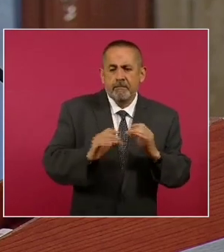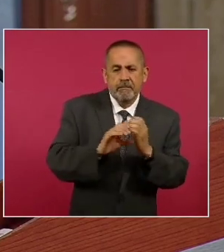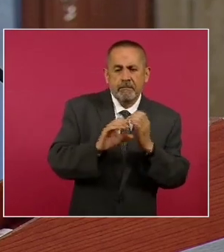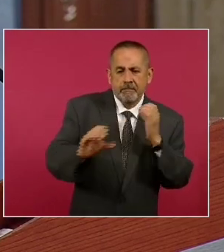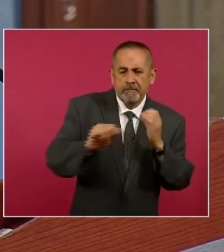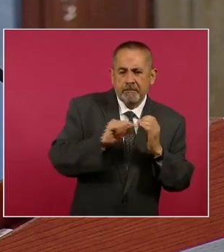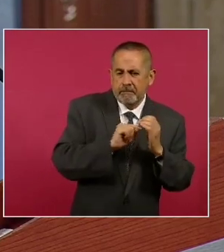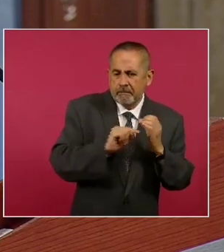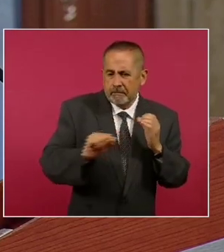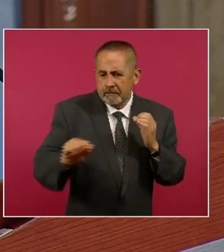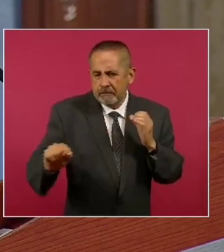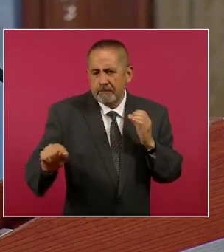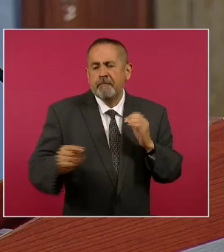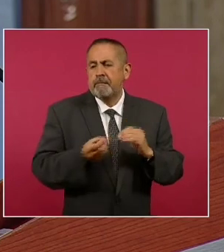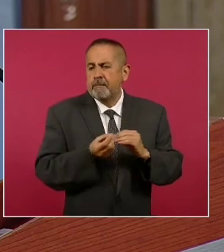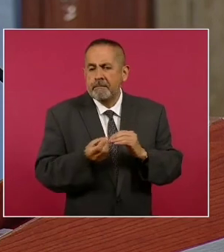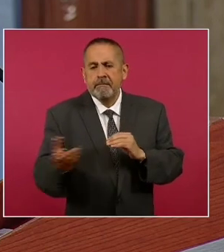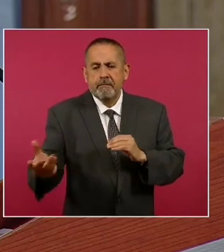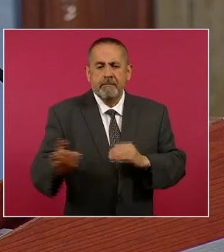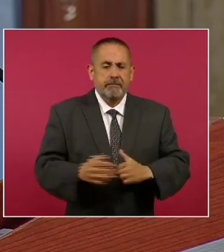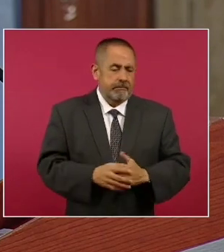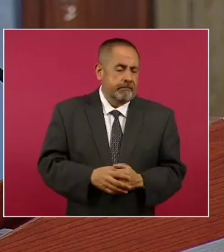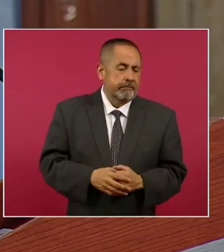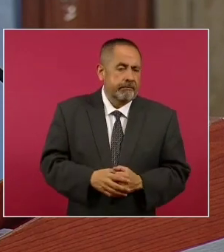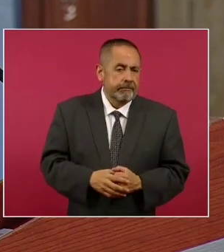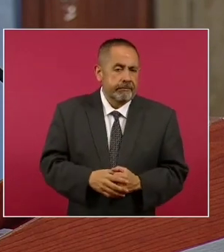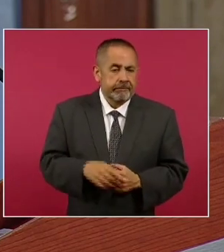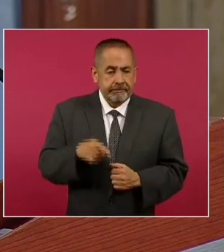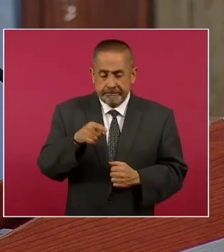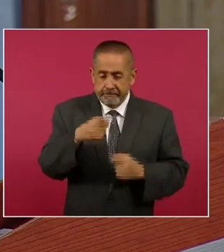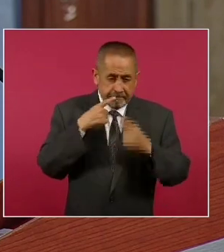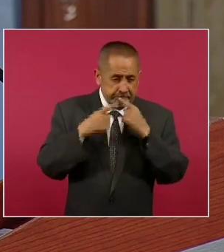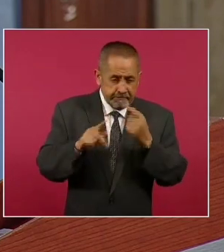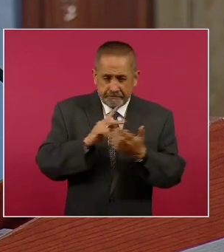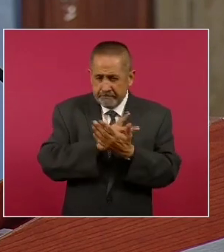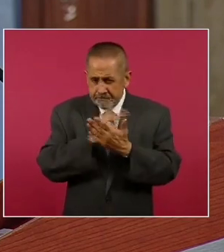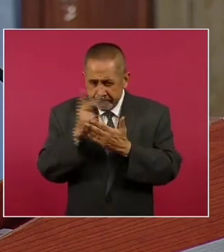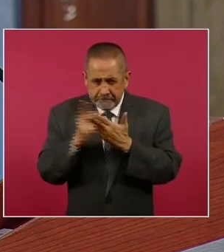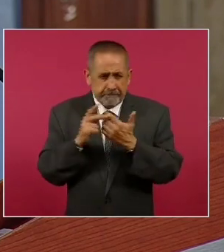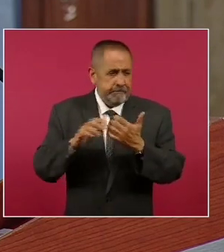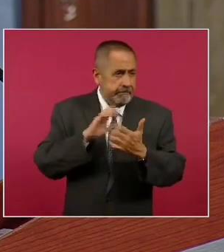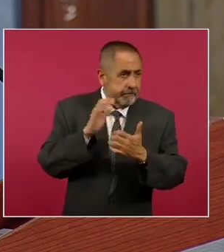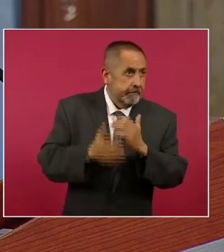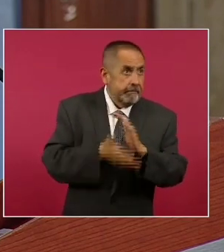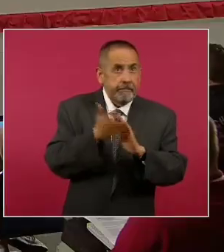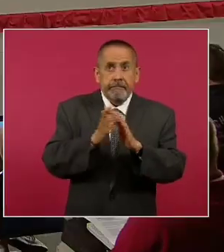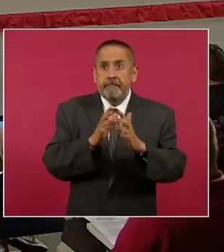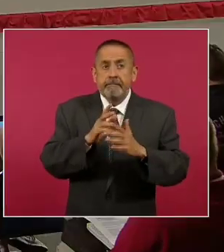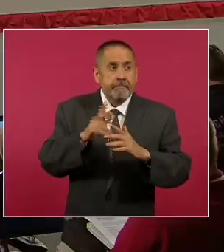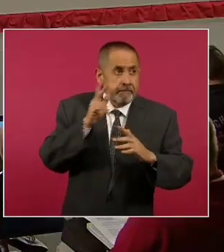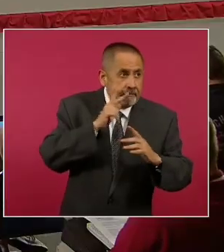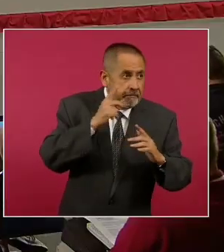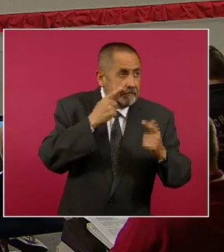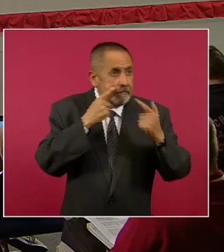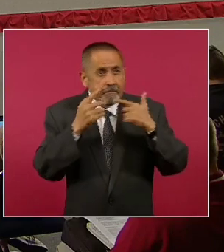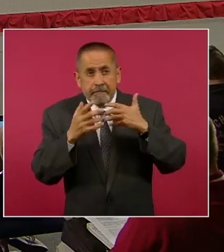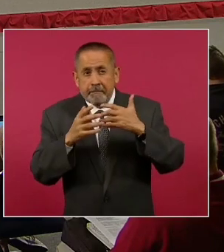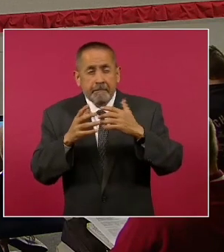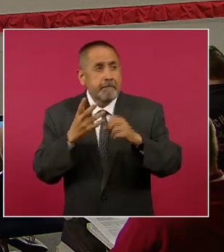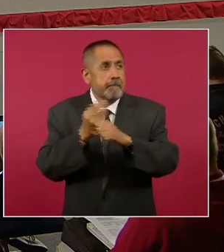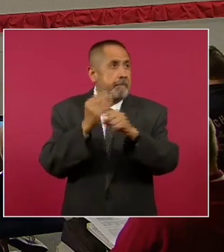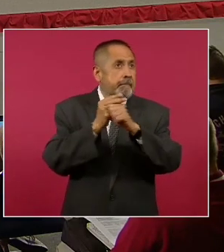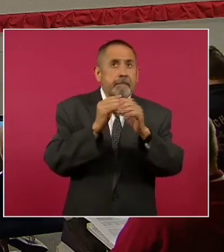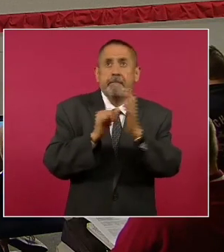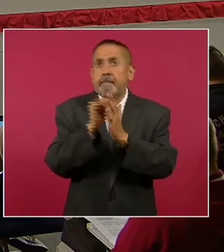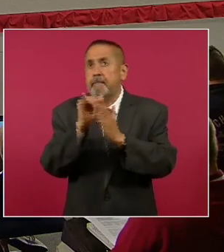Incluyó el contrato, el proyecto ejecutivo, la construcción, las pruebas de operación, conservación y mantenimiento